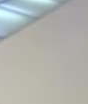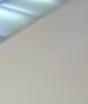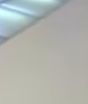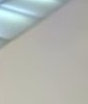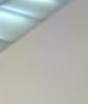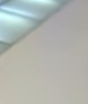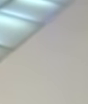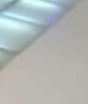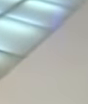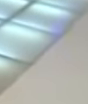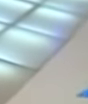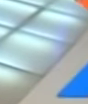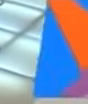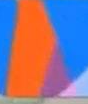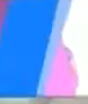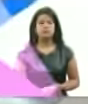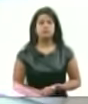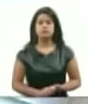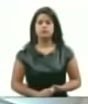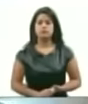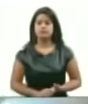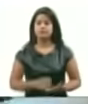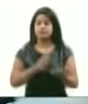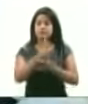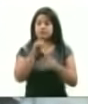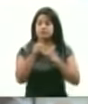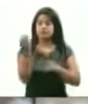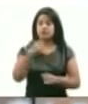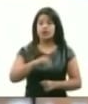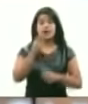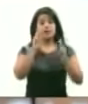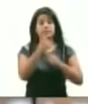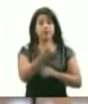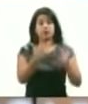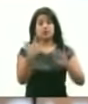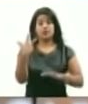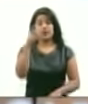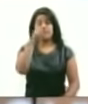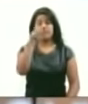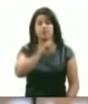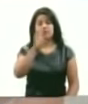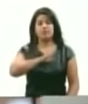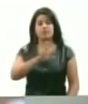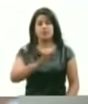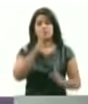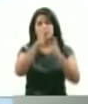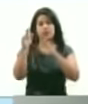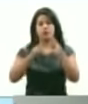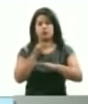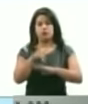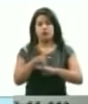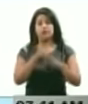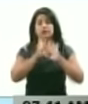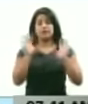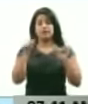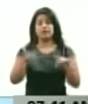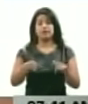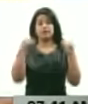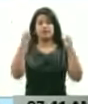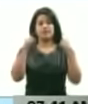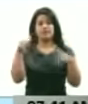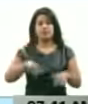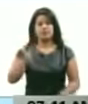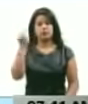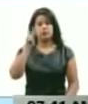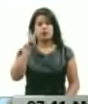Continuamos en nuestro desayuno con este interesante tema, 183 años de la Biblioteca Nacional, y por supuesto se celebra en nuestro país por todo lo alto